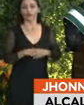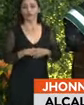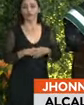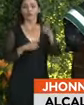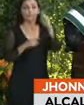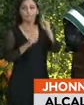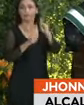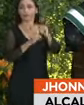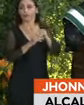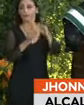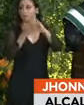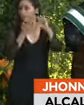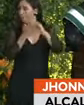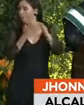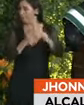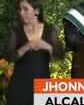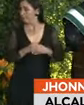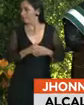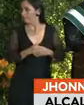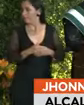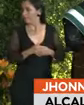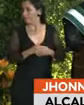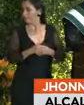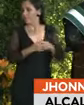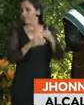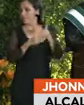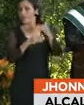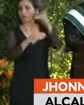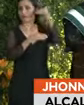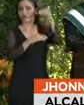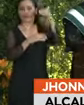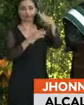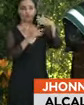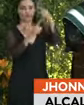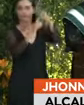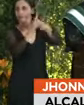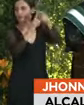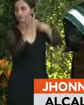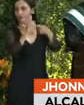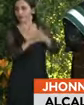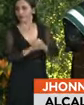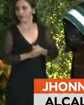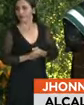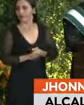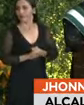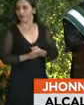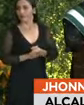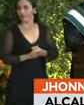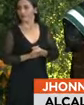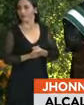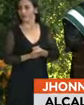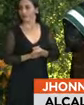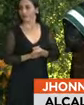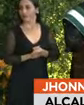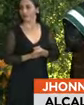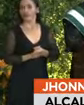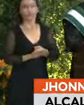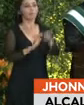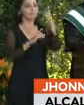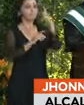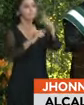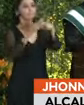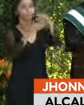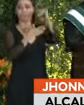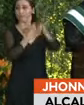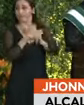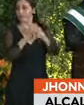la licitación. En los próximos meses van a mirar ustedes la licitación para elaborar el concurso de